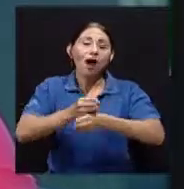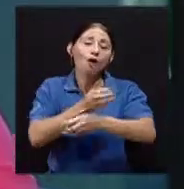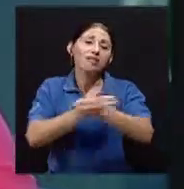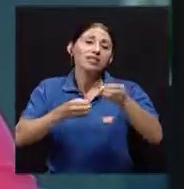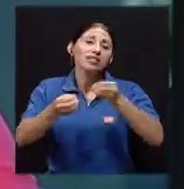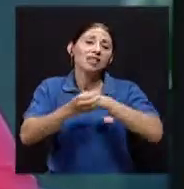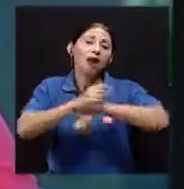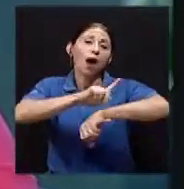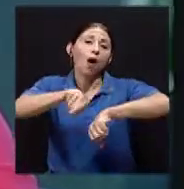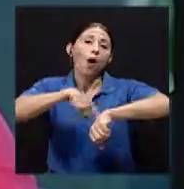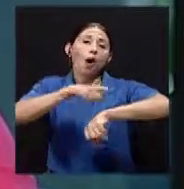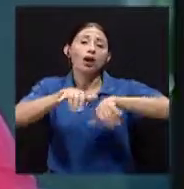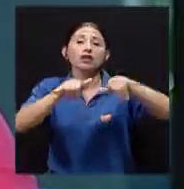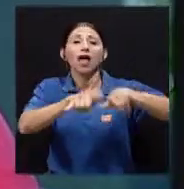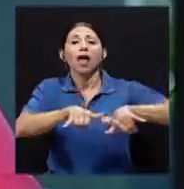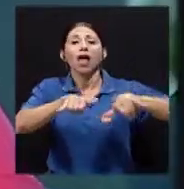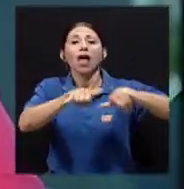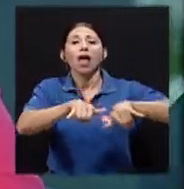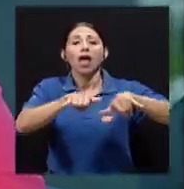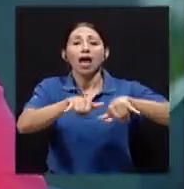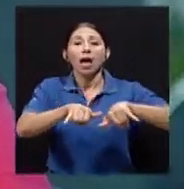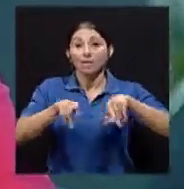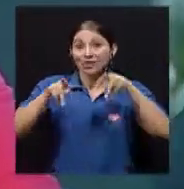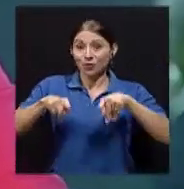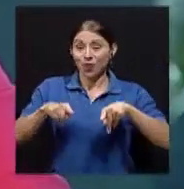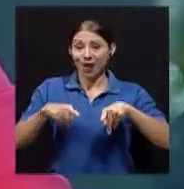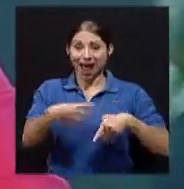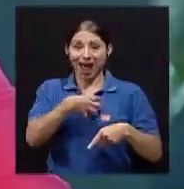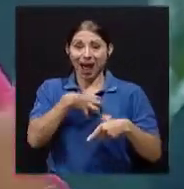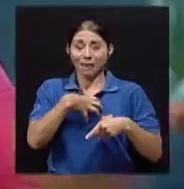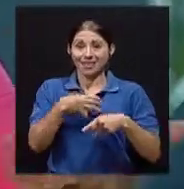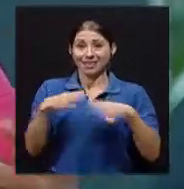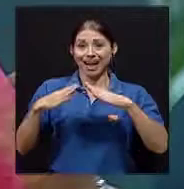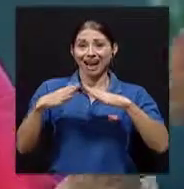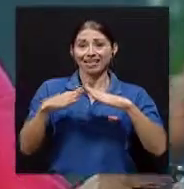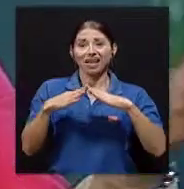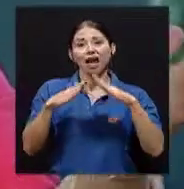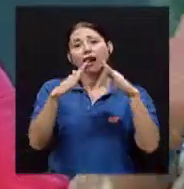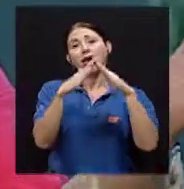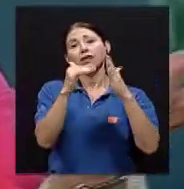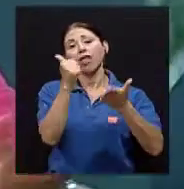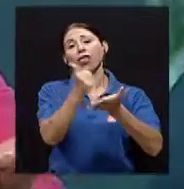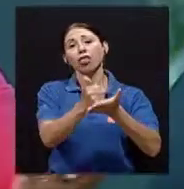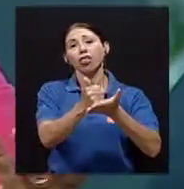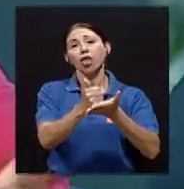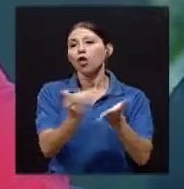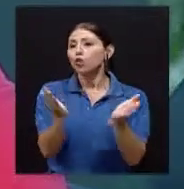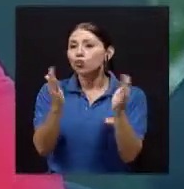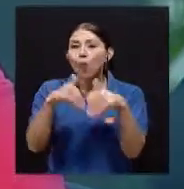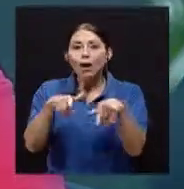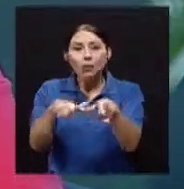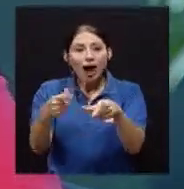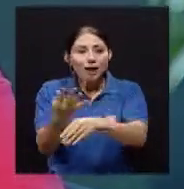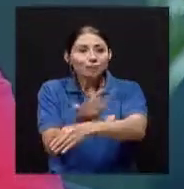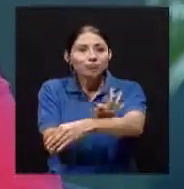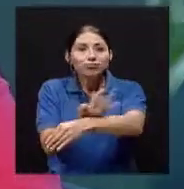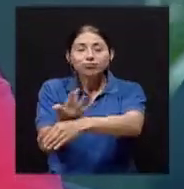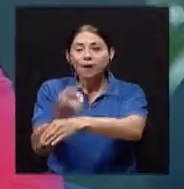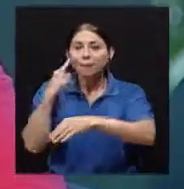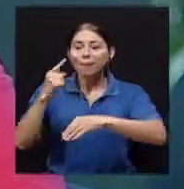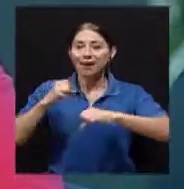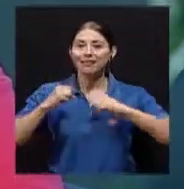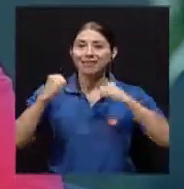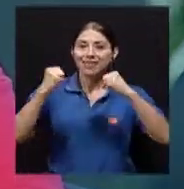trabaja, las mismas amas de casa me dicen qué pasó dentro de la casa, a veces hay temor a salir a lugares, hay pocas zonas verdes donde hacer actividad